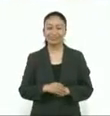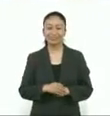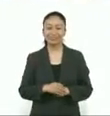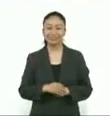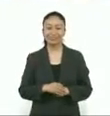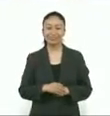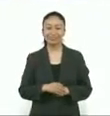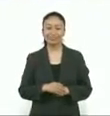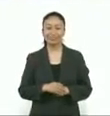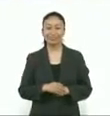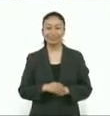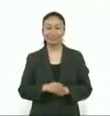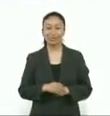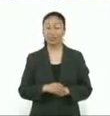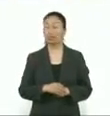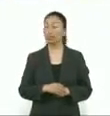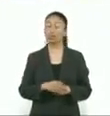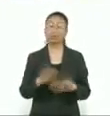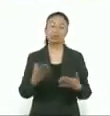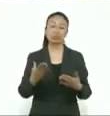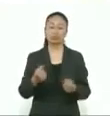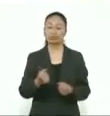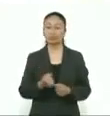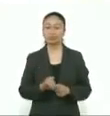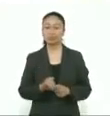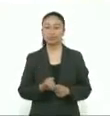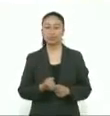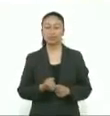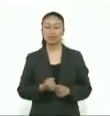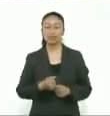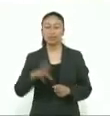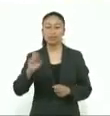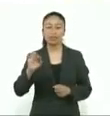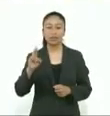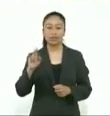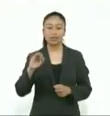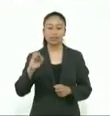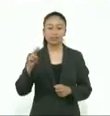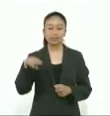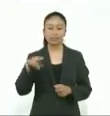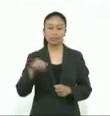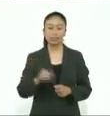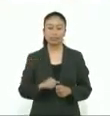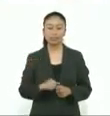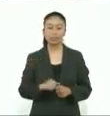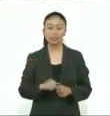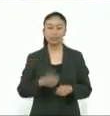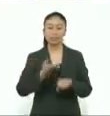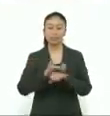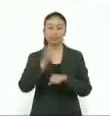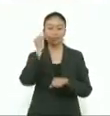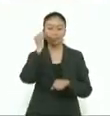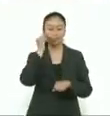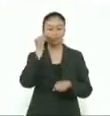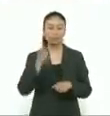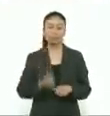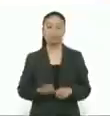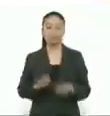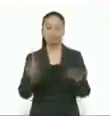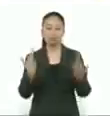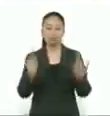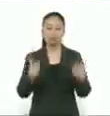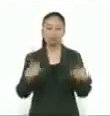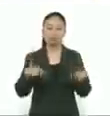Honrada de tu presencia. Evelyn Salgado de Guerrero, gran representante de